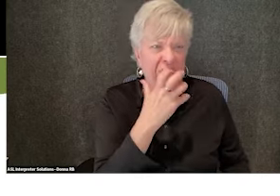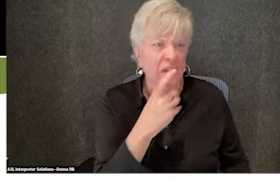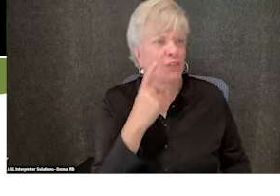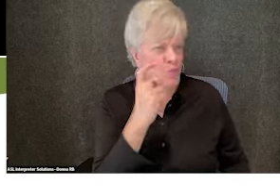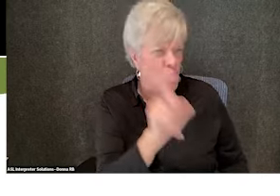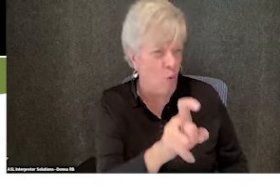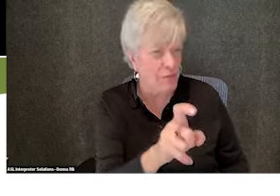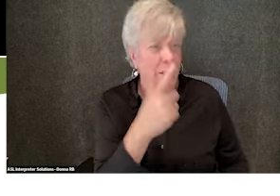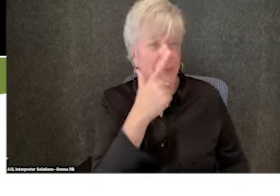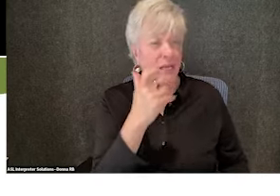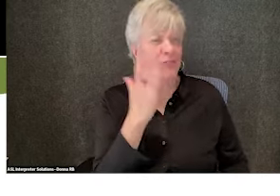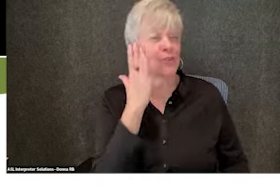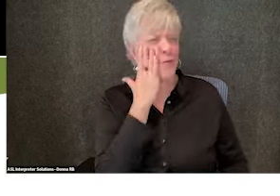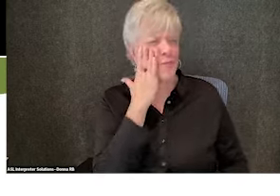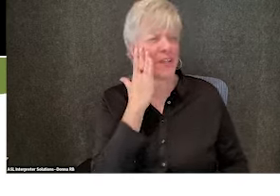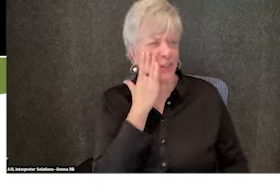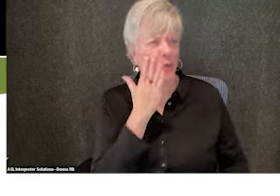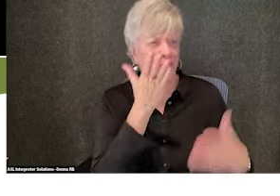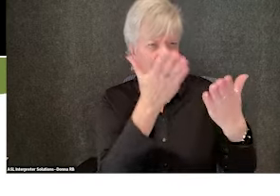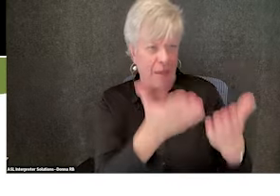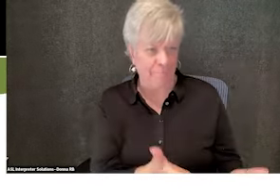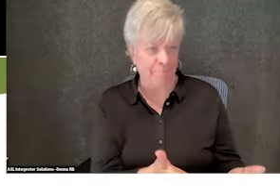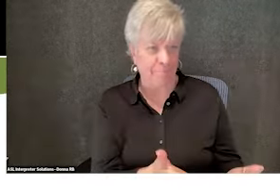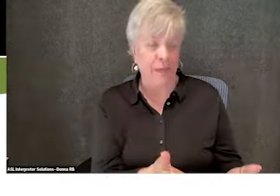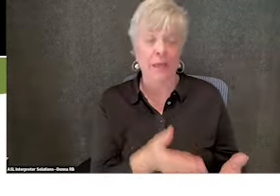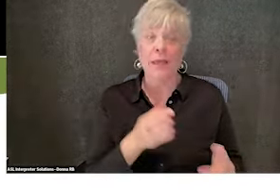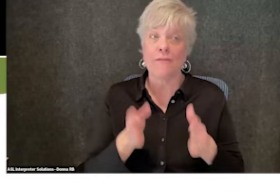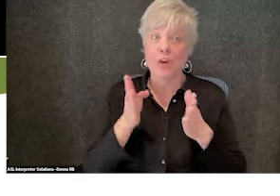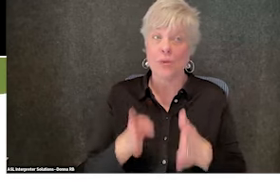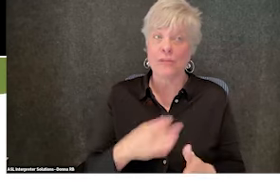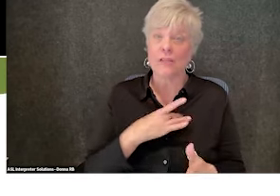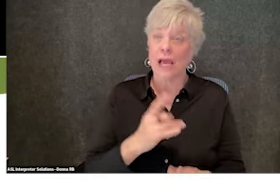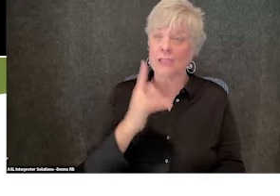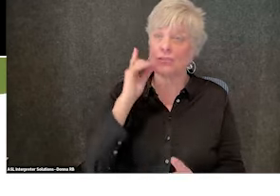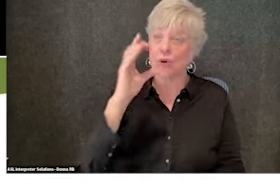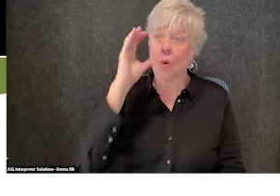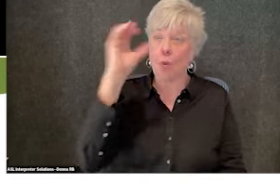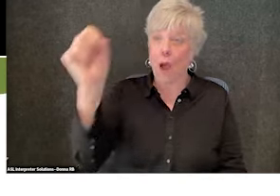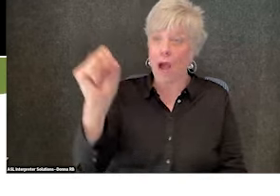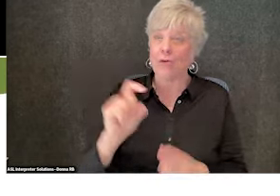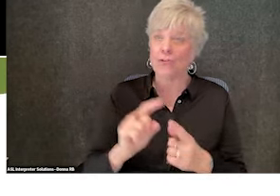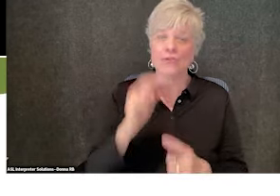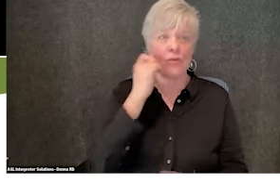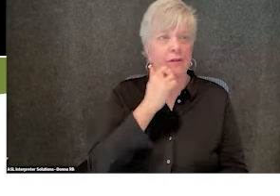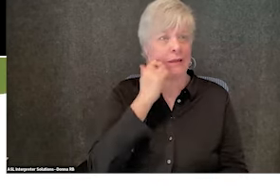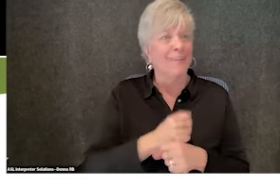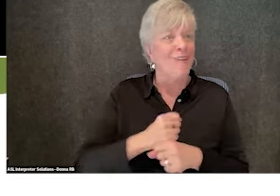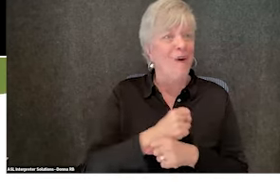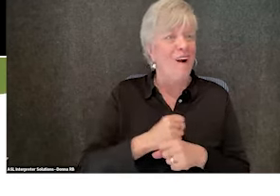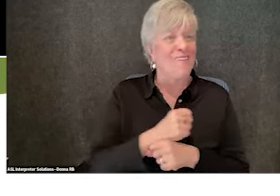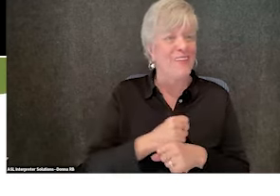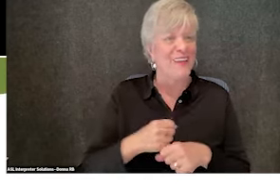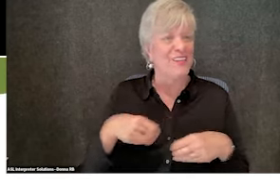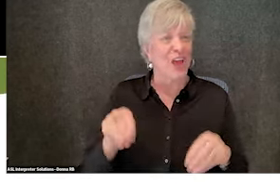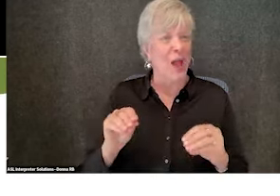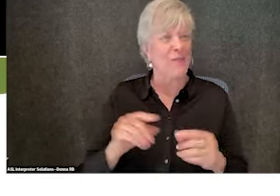diario a un café, siempre va. Y después uno va a saber que, ah, mira,